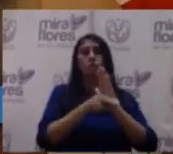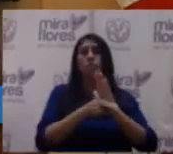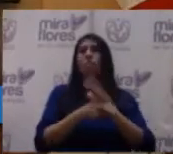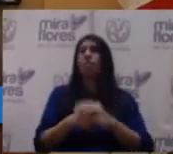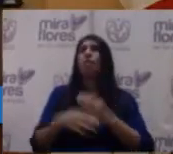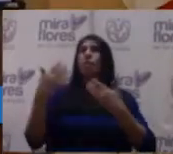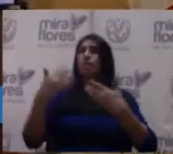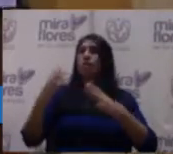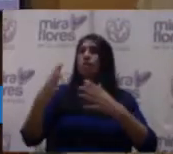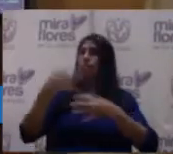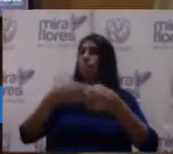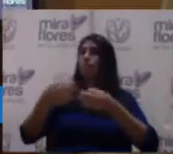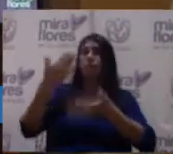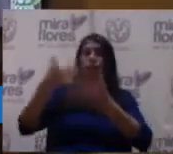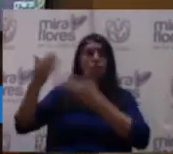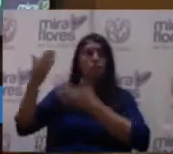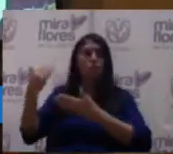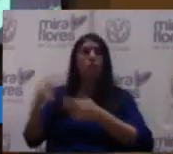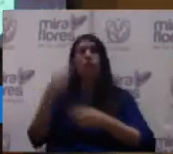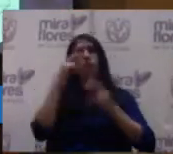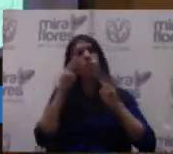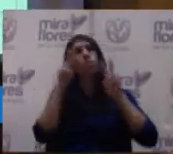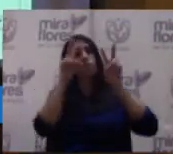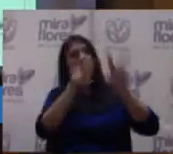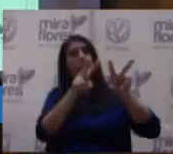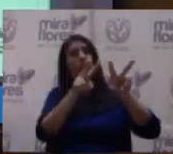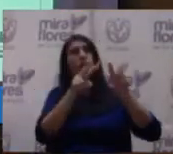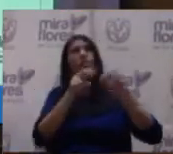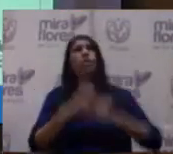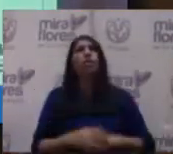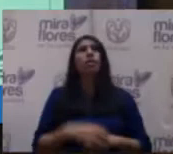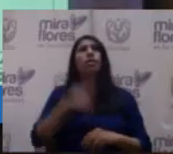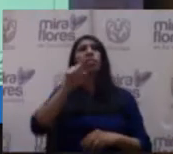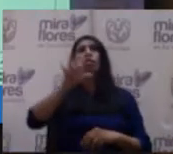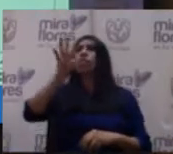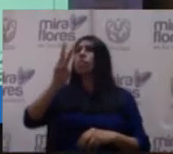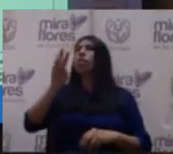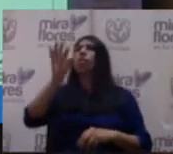anteriormente. Acá podemos observar que estos